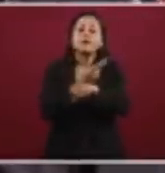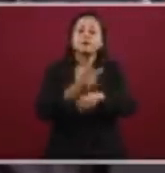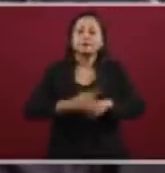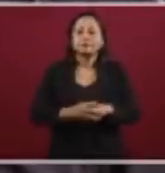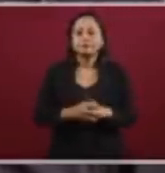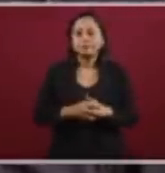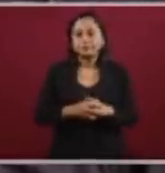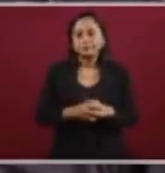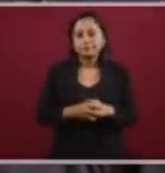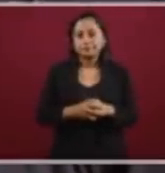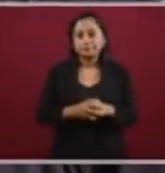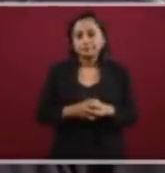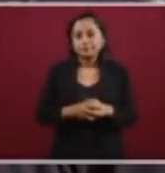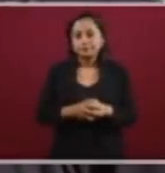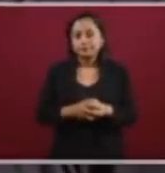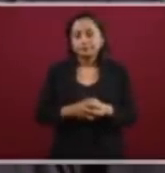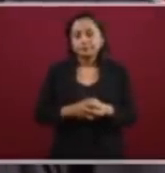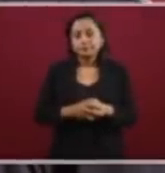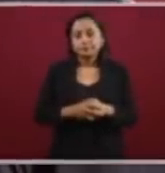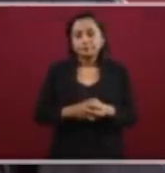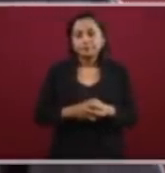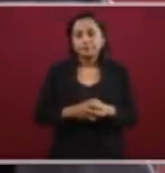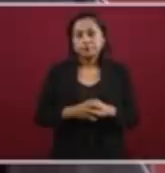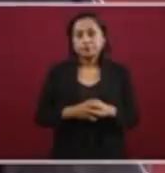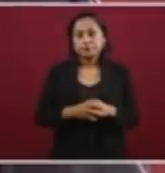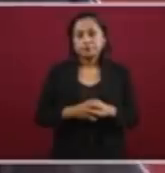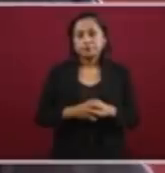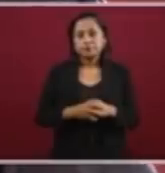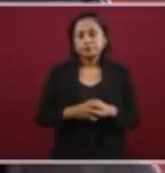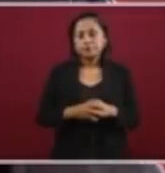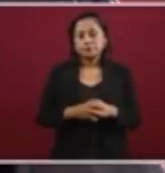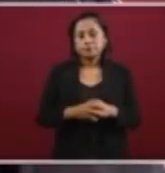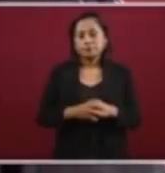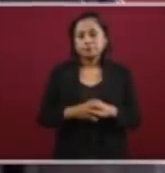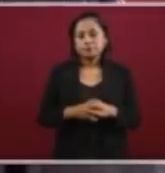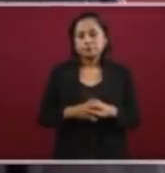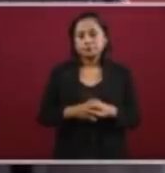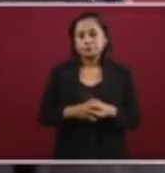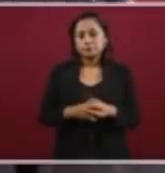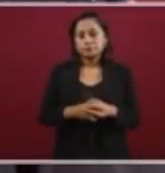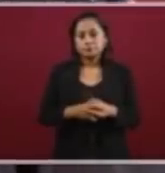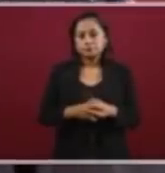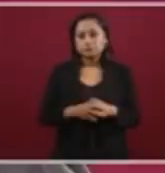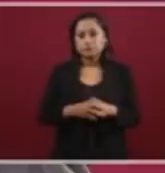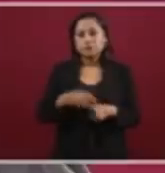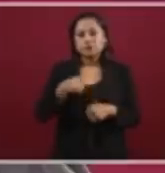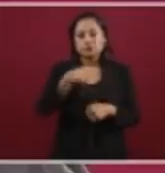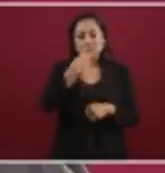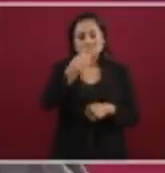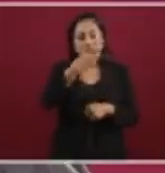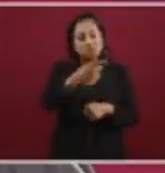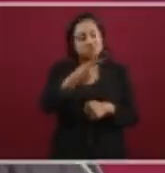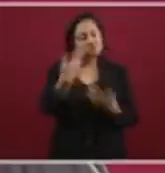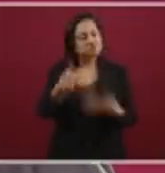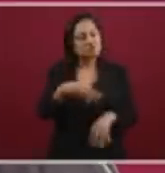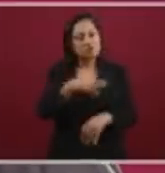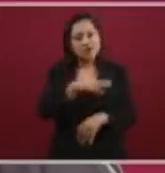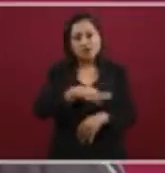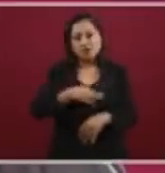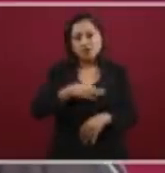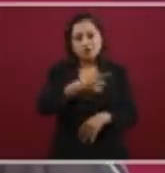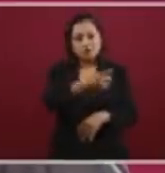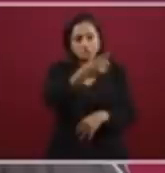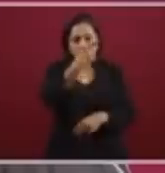yo celebro el que se hagan estos señalamientos aún